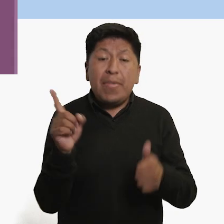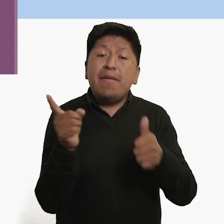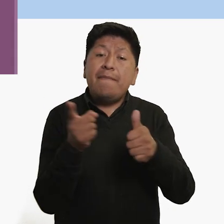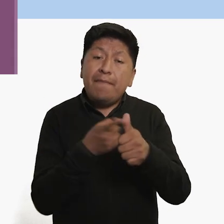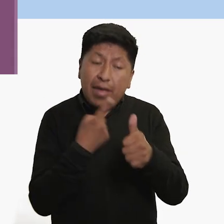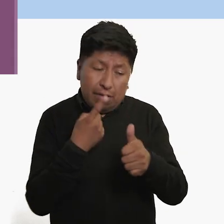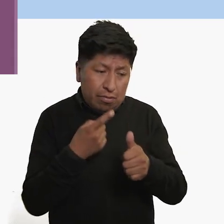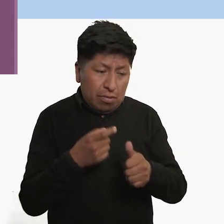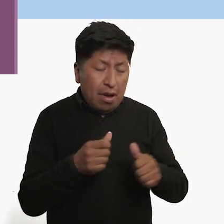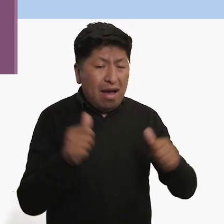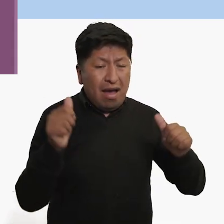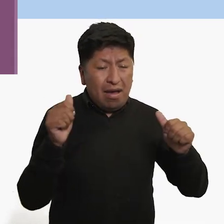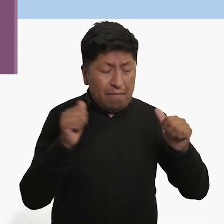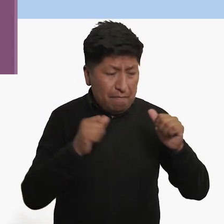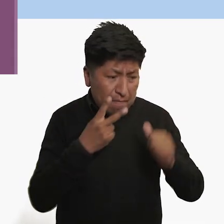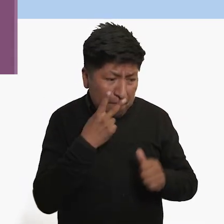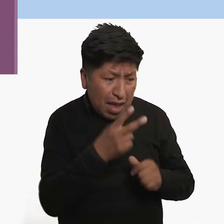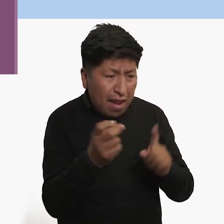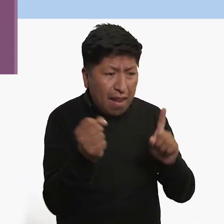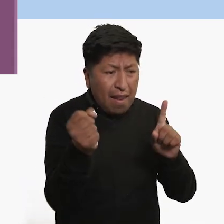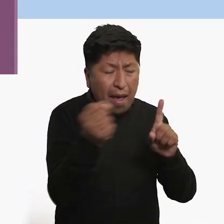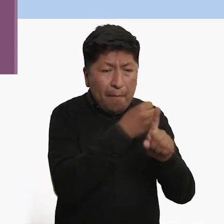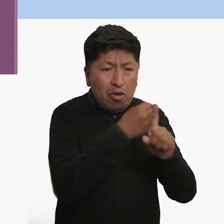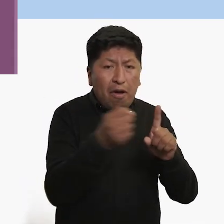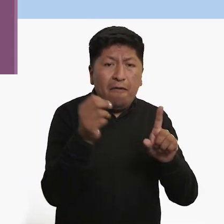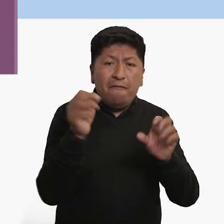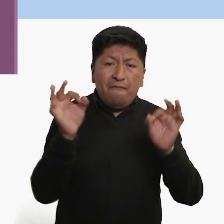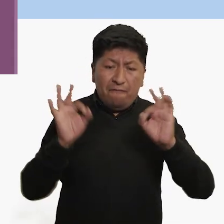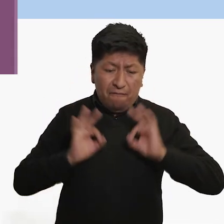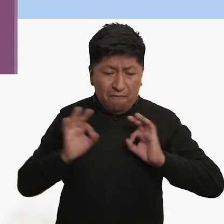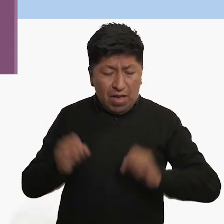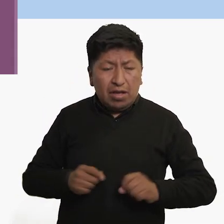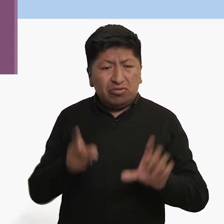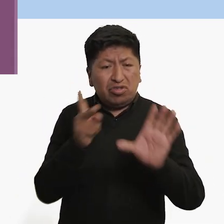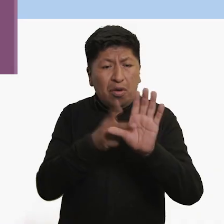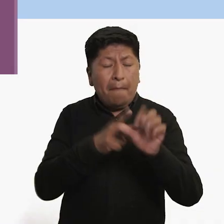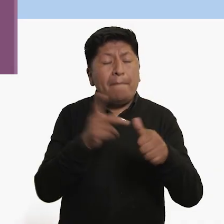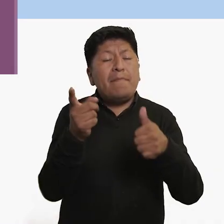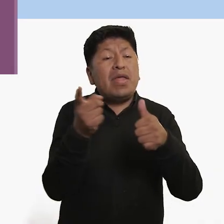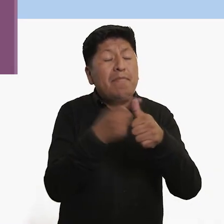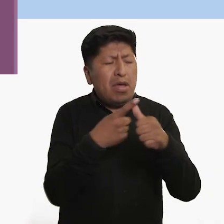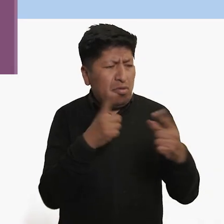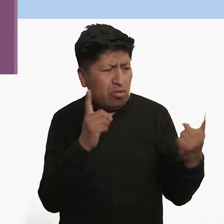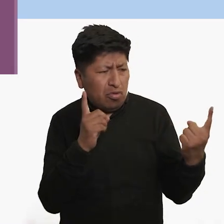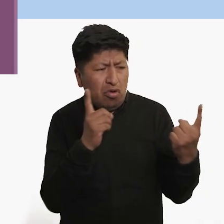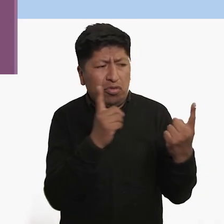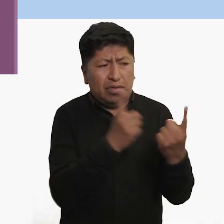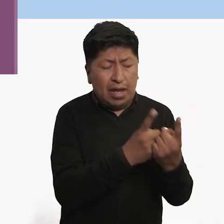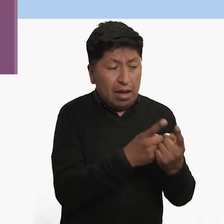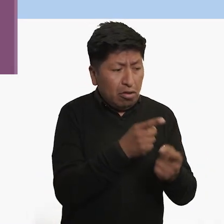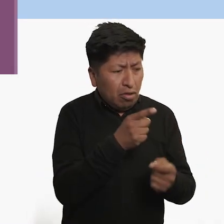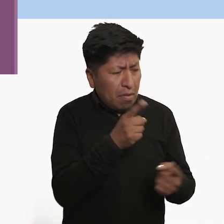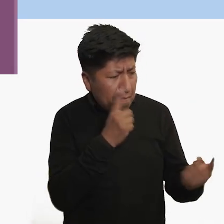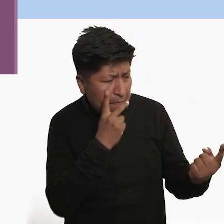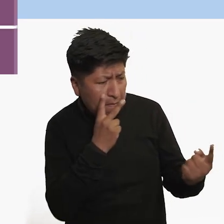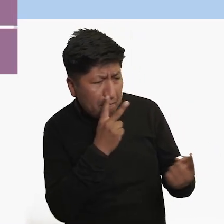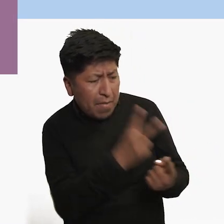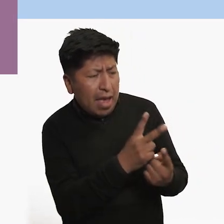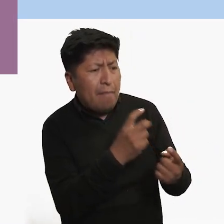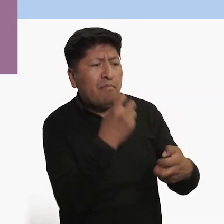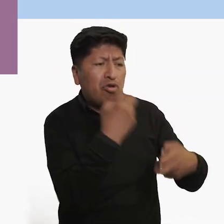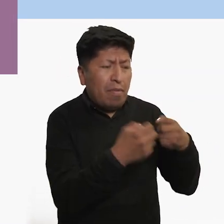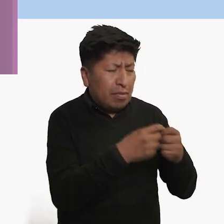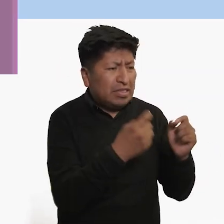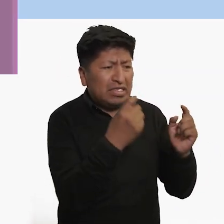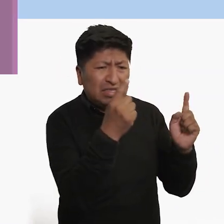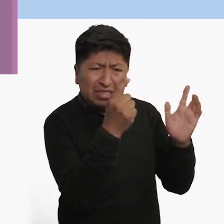Ruta 1. Actuación ante la violencia física o psicológica. La primera etapa es la detección, a partir de la identificación de